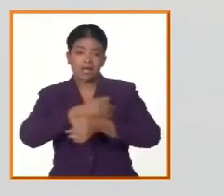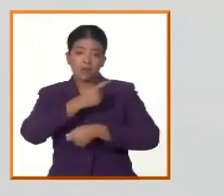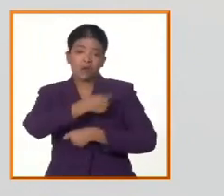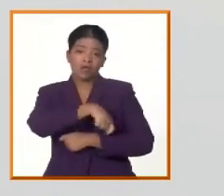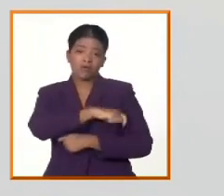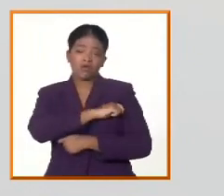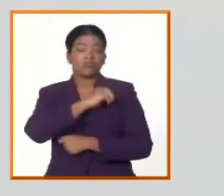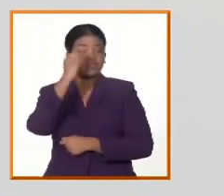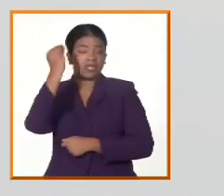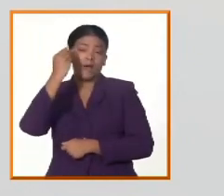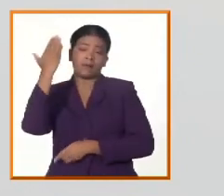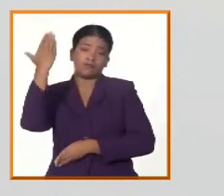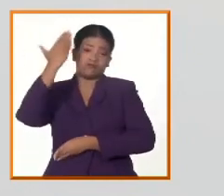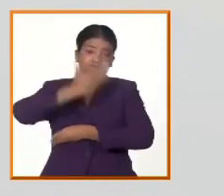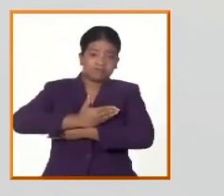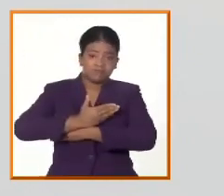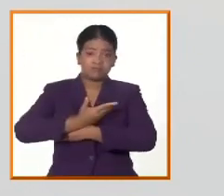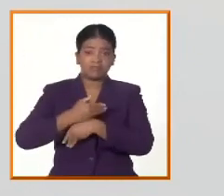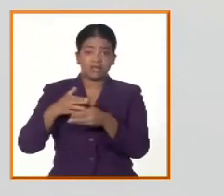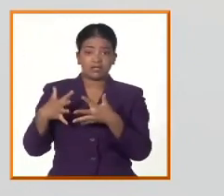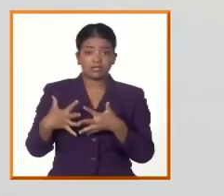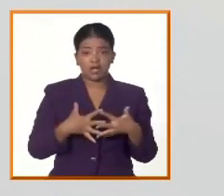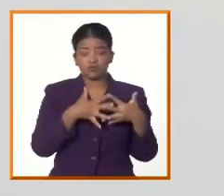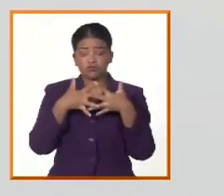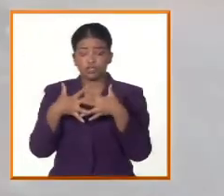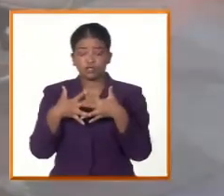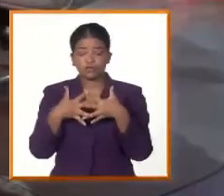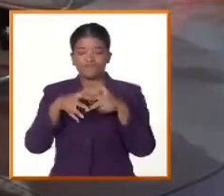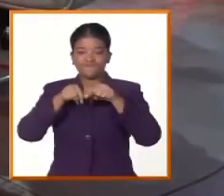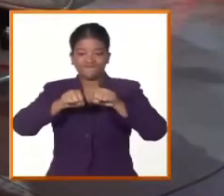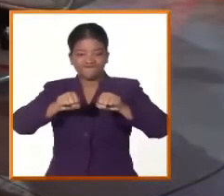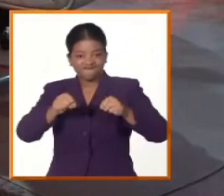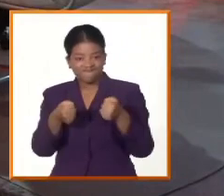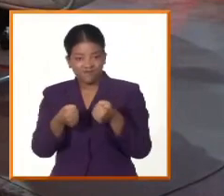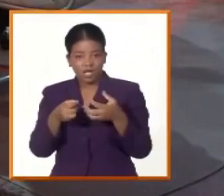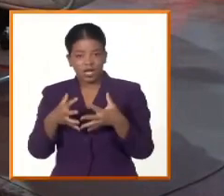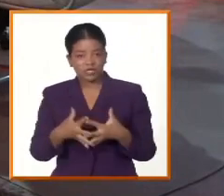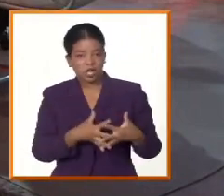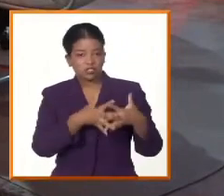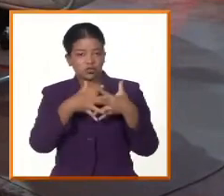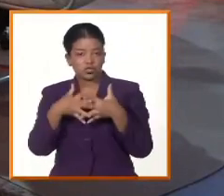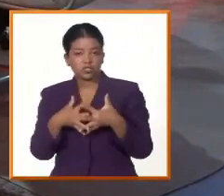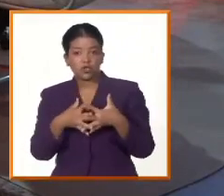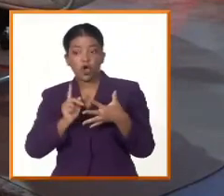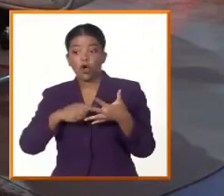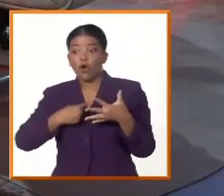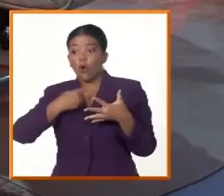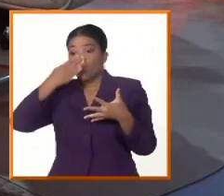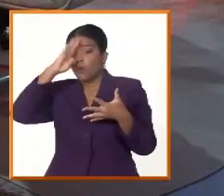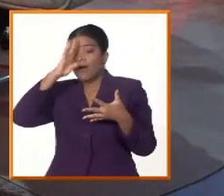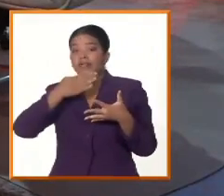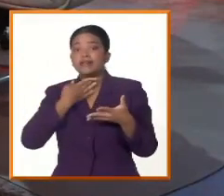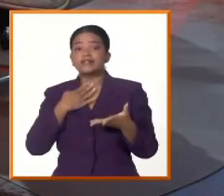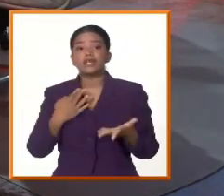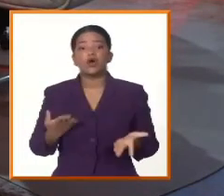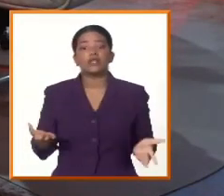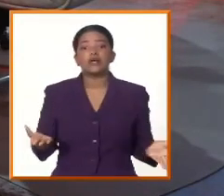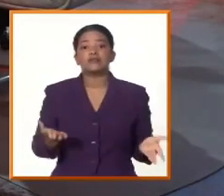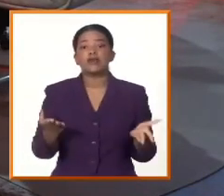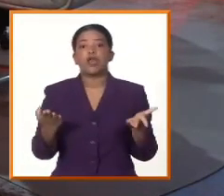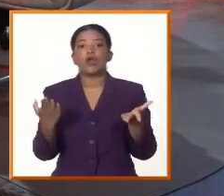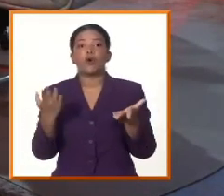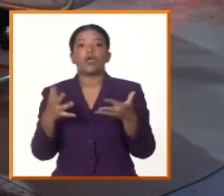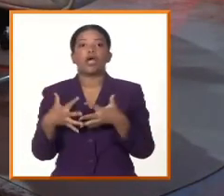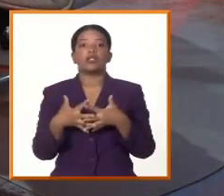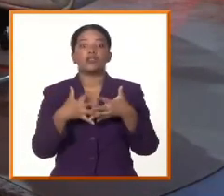bloqueo del gobierno de los Estados Unidos a nuestro país y la persecución obstinada a todo lo que hace Cuba para desarrollarse y salir adelante impacto